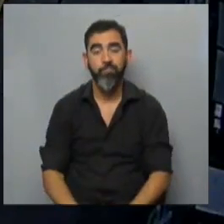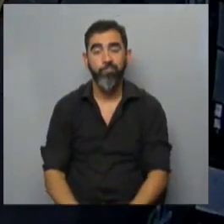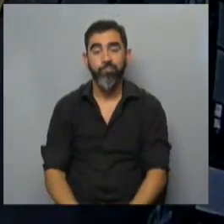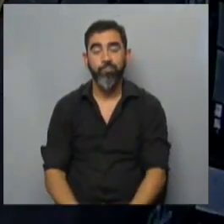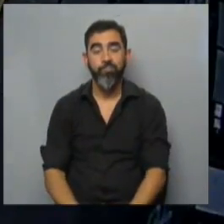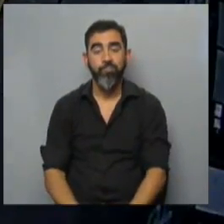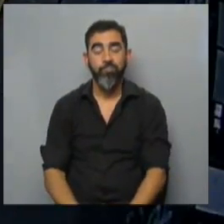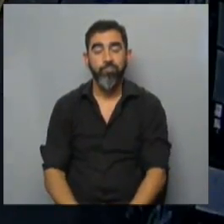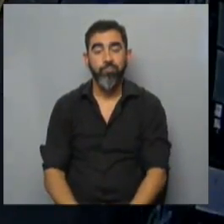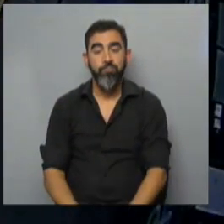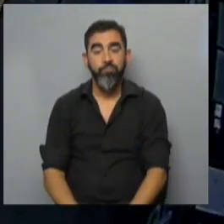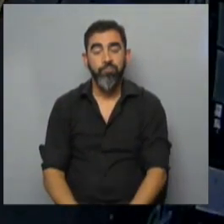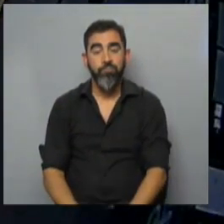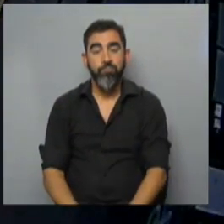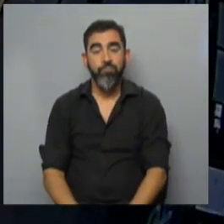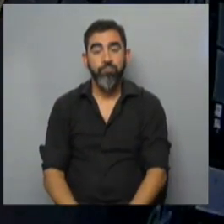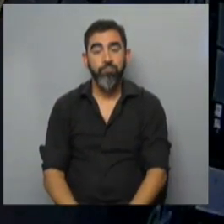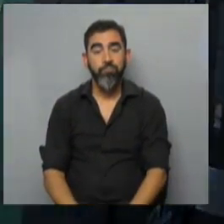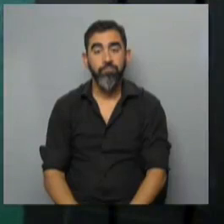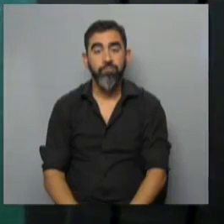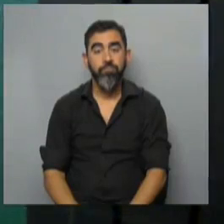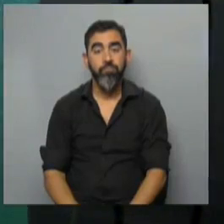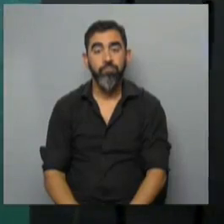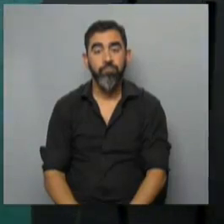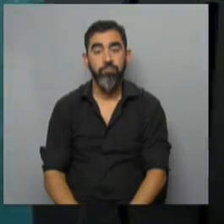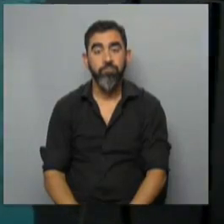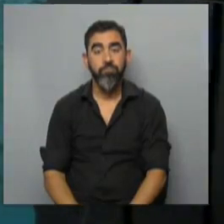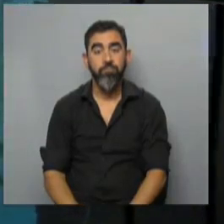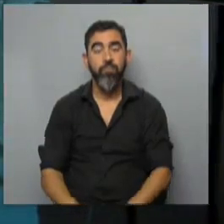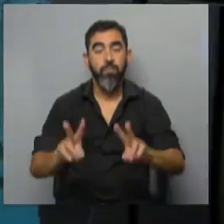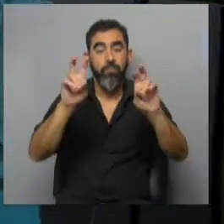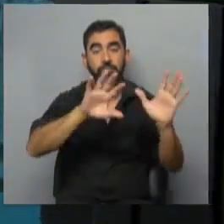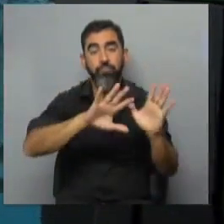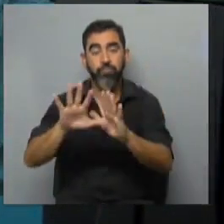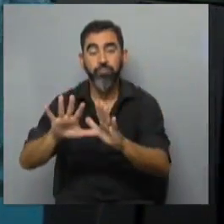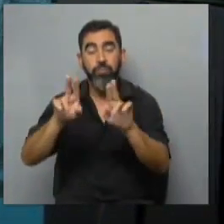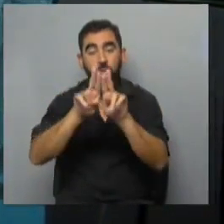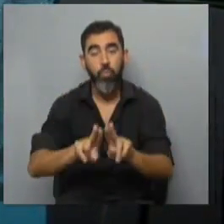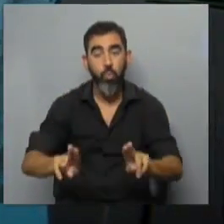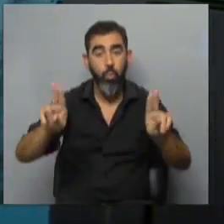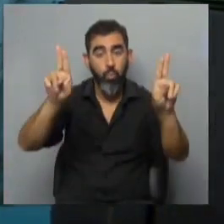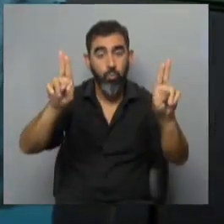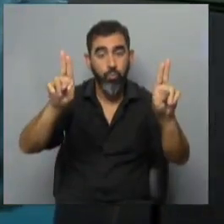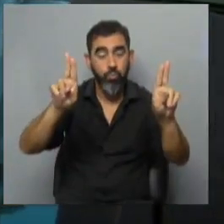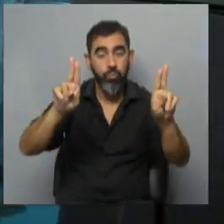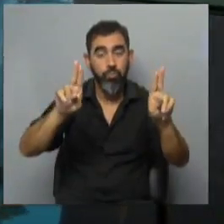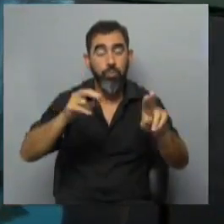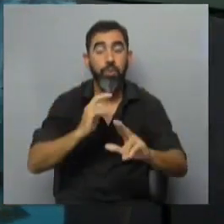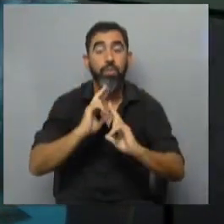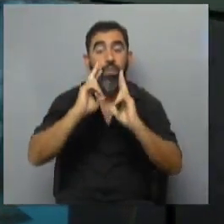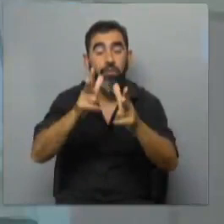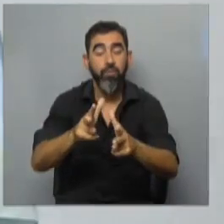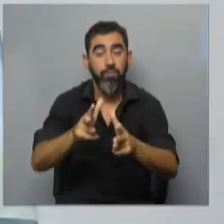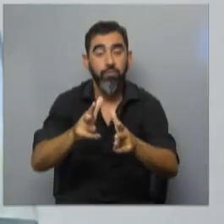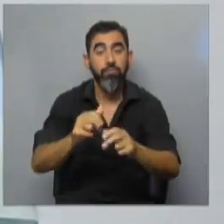orientales así que muy buenas noticias vamos con otros temas porque naciones unidas expresó en las